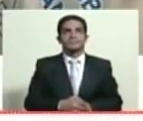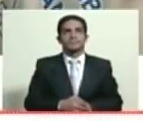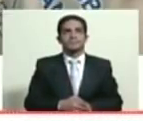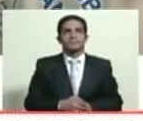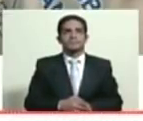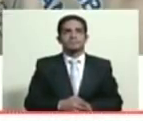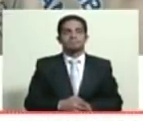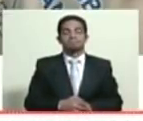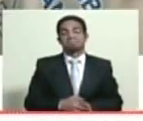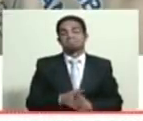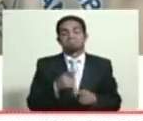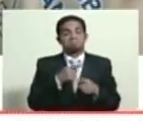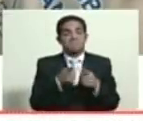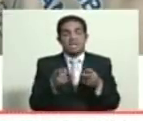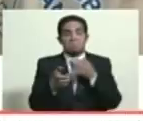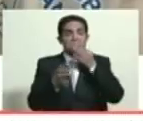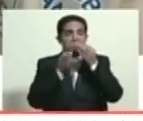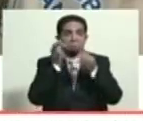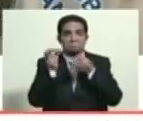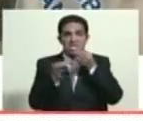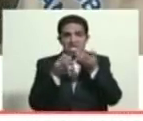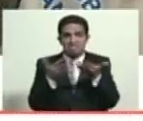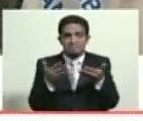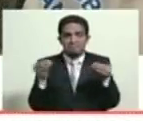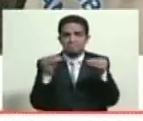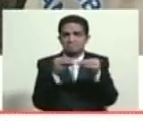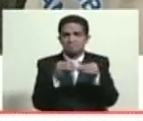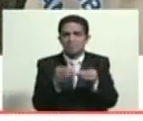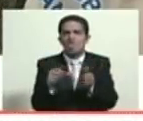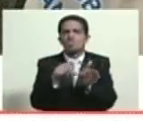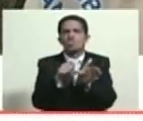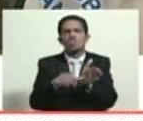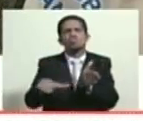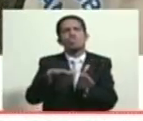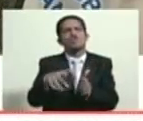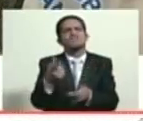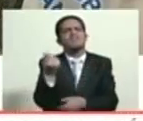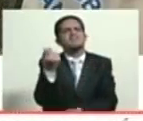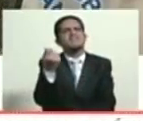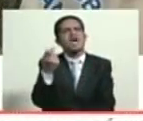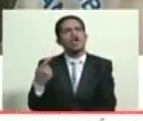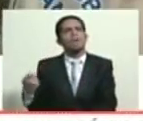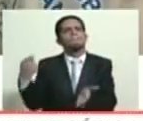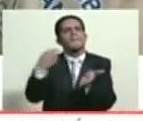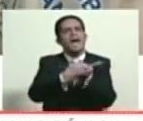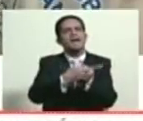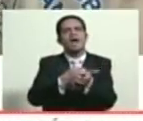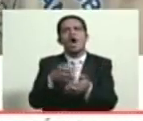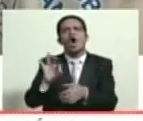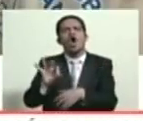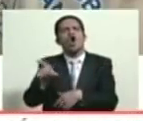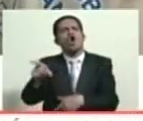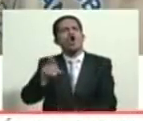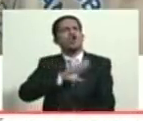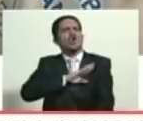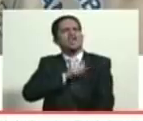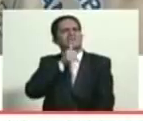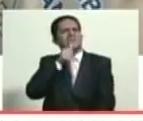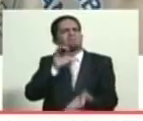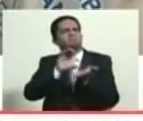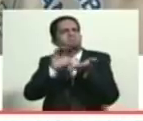Sin justificar de dónde sacaron esos ingresos o de dónde sacó esos ingresos